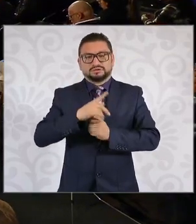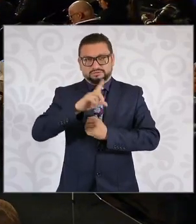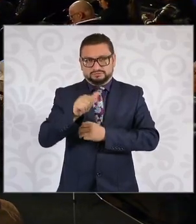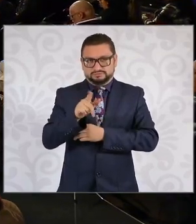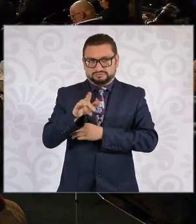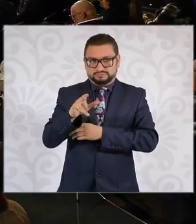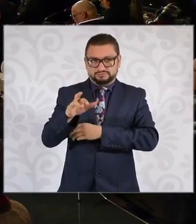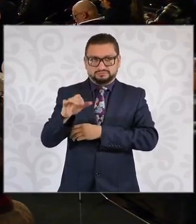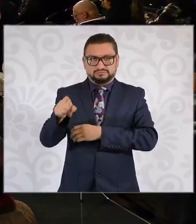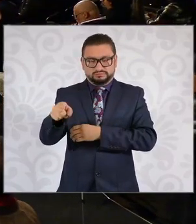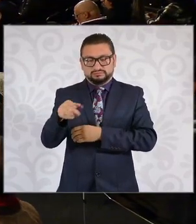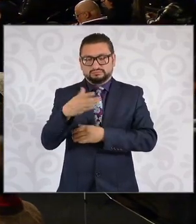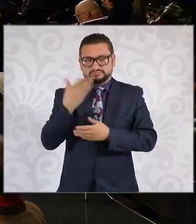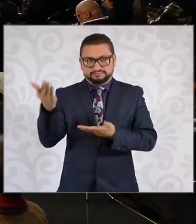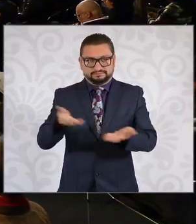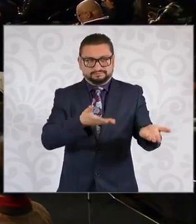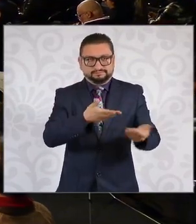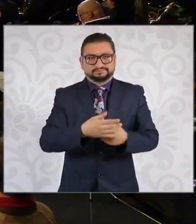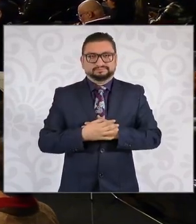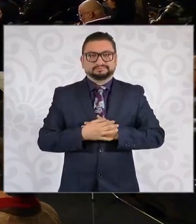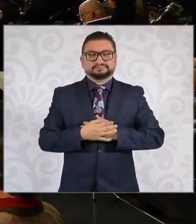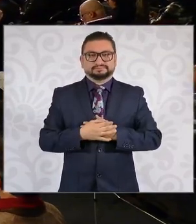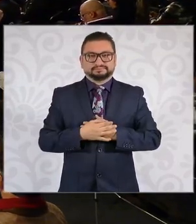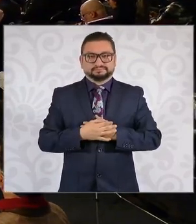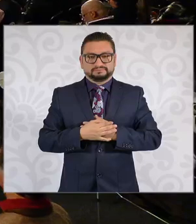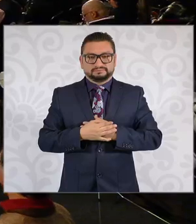Helena. Adelante, Andrés.